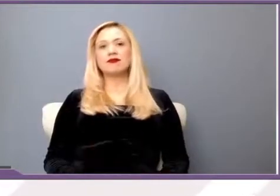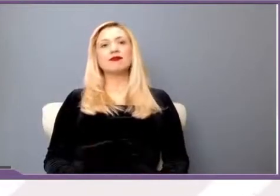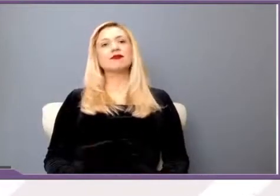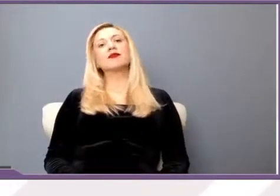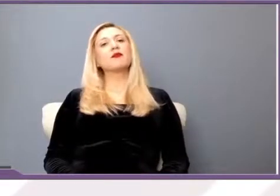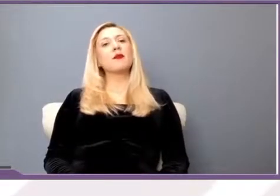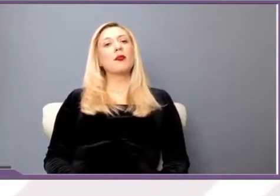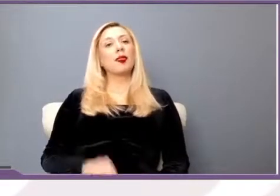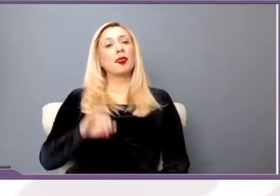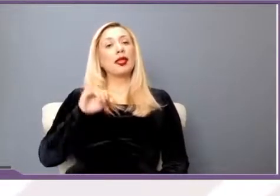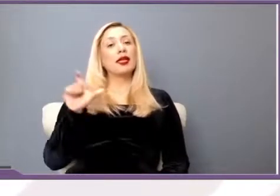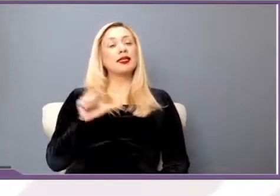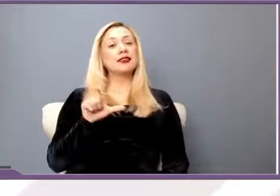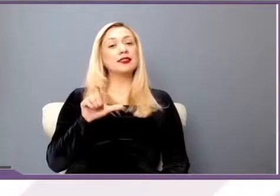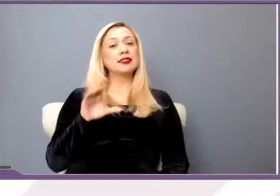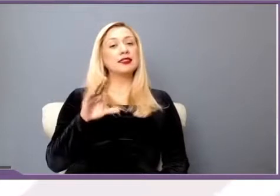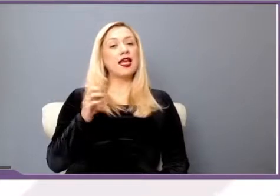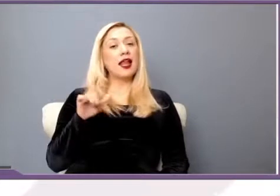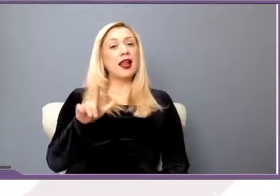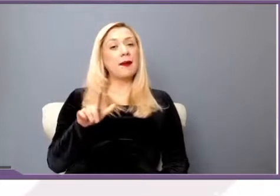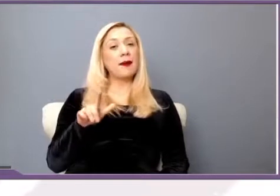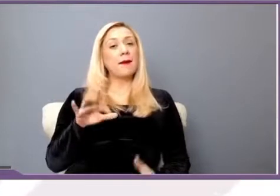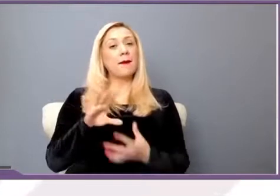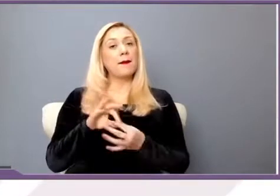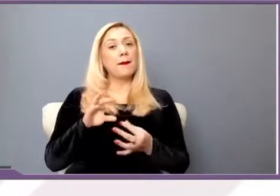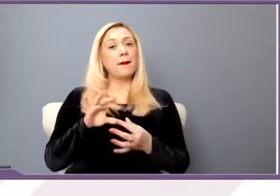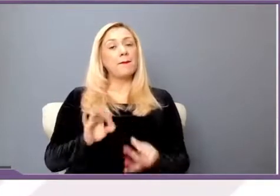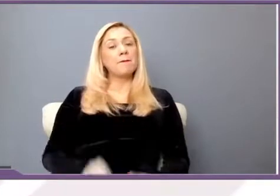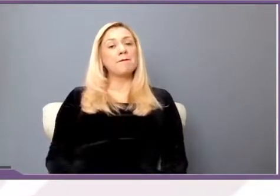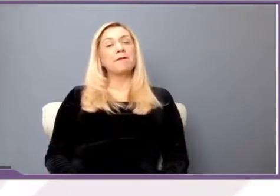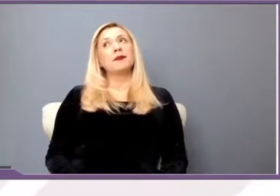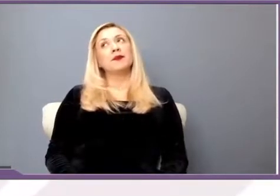Ischel, ¿tienes algún comentario?